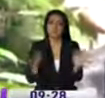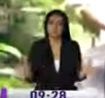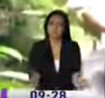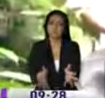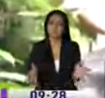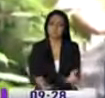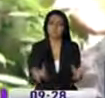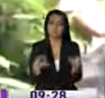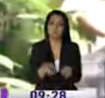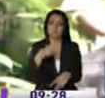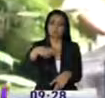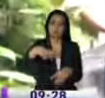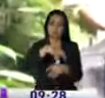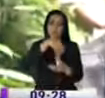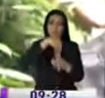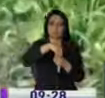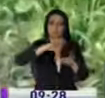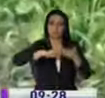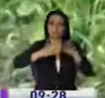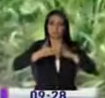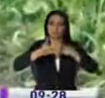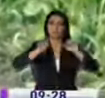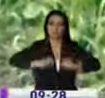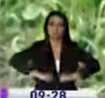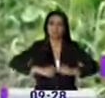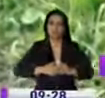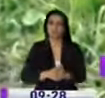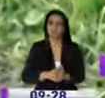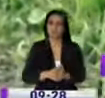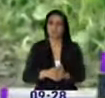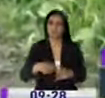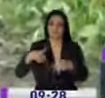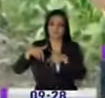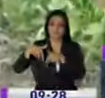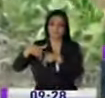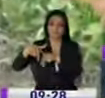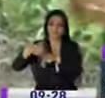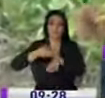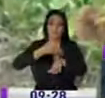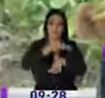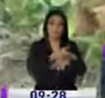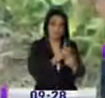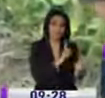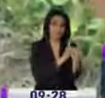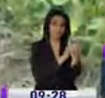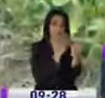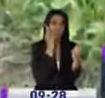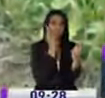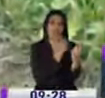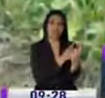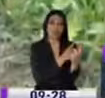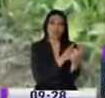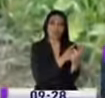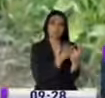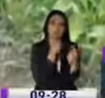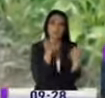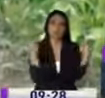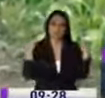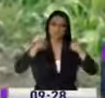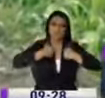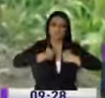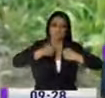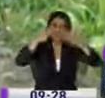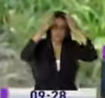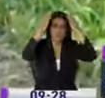fomentando también el turismo dentro de la comunidad. Antes de empezar una caminata nos encontramos con esta mujer que traía algo muy peculiar